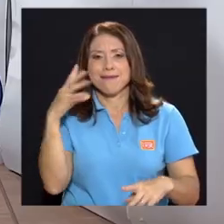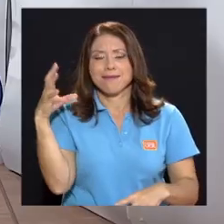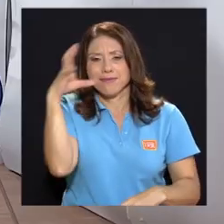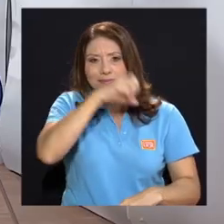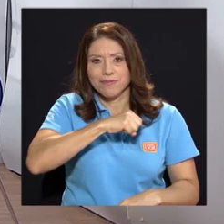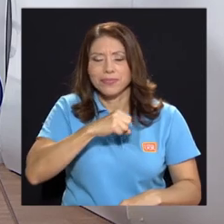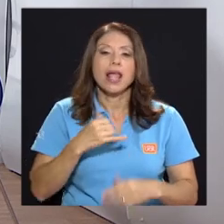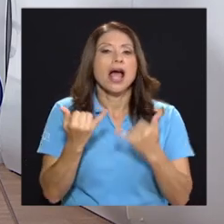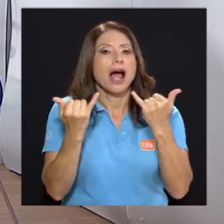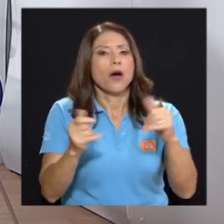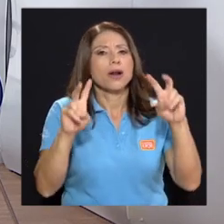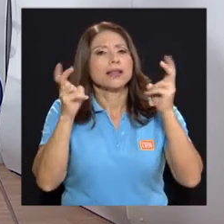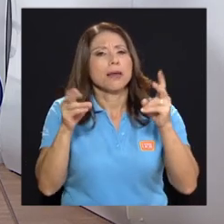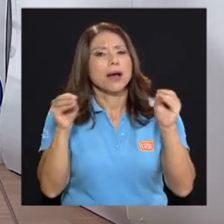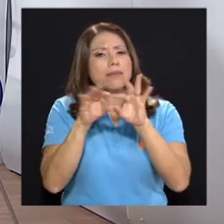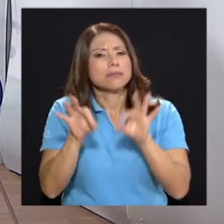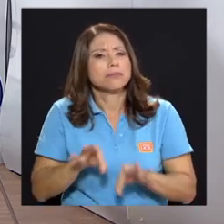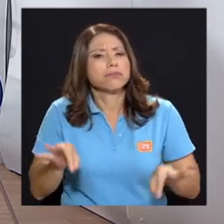sustantivos